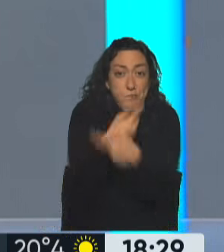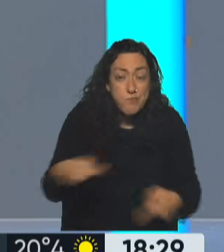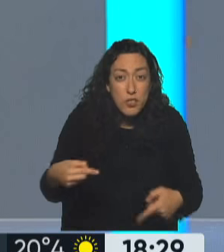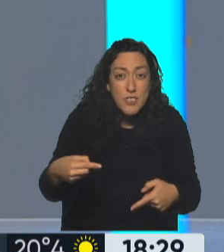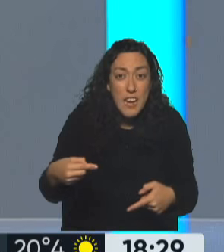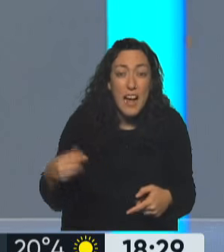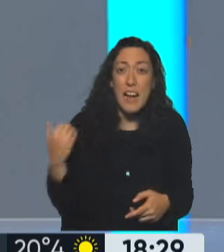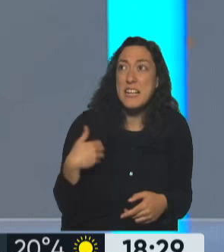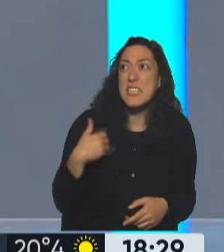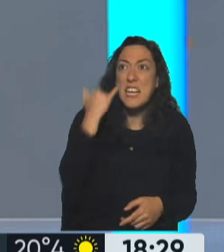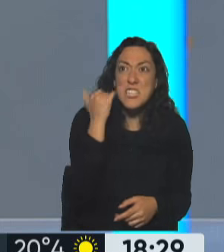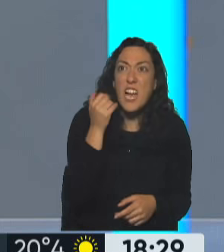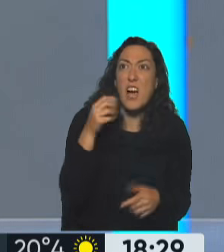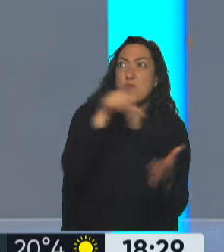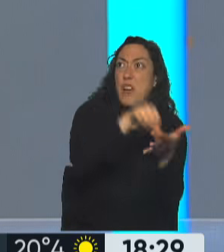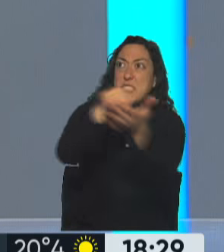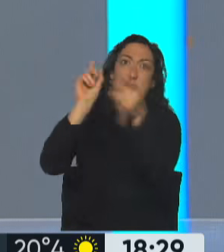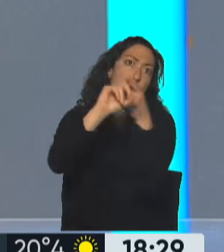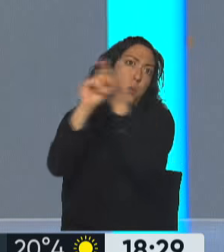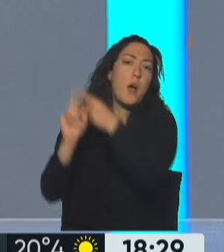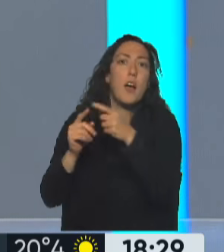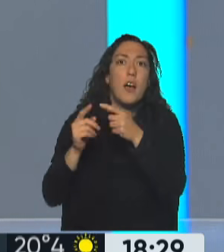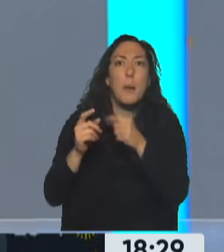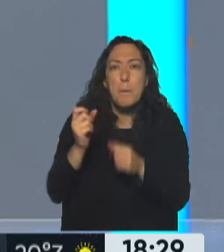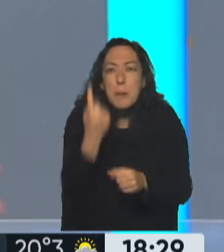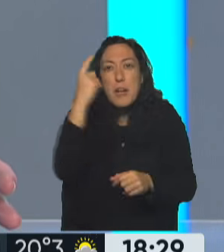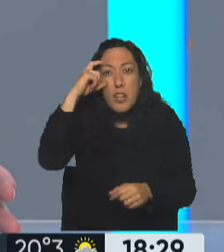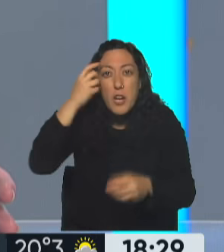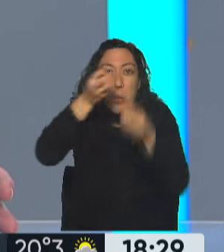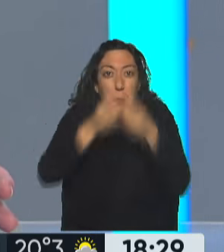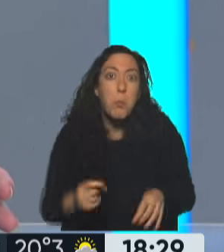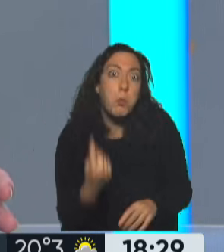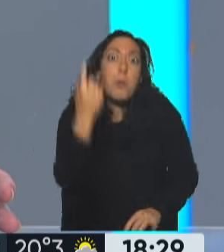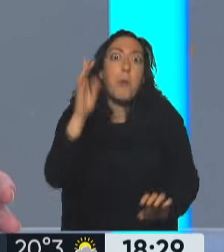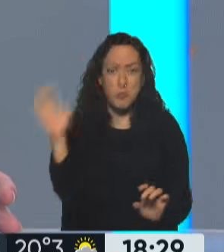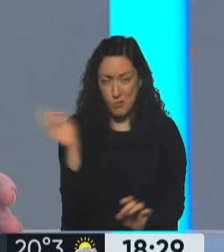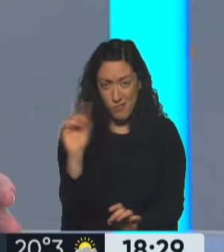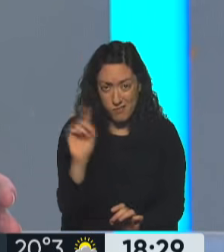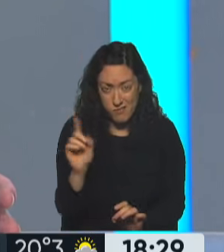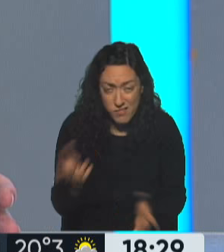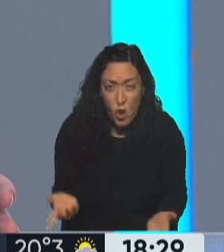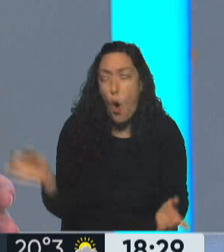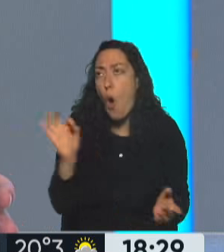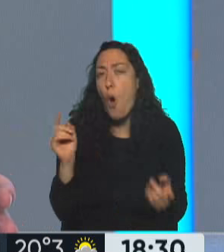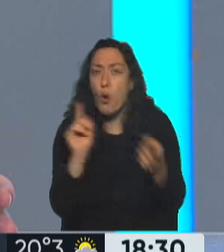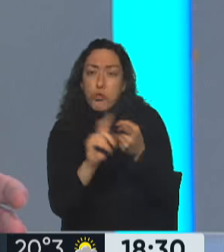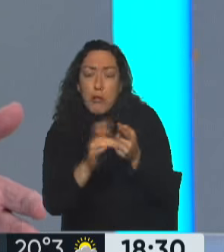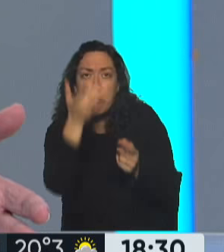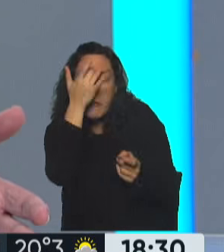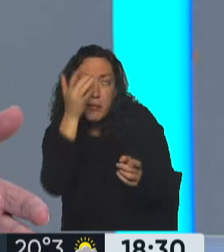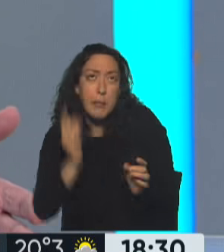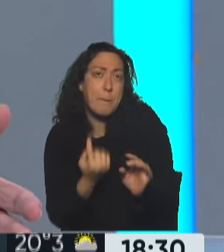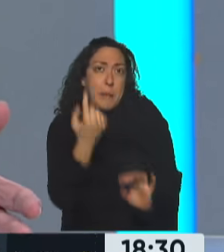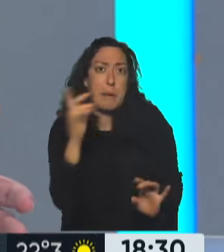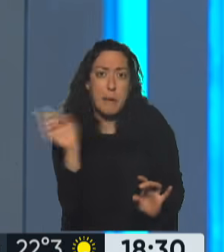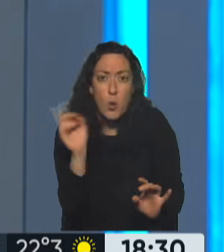ya diversificó. No es que desde el 1 de enero va a empezar a comerciar con China o va a tener relaciones diplomáticas con la India. Claro. No es